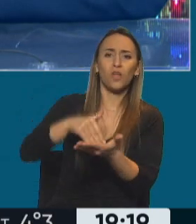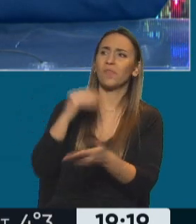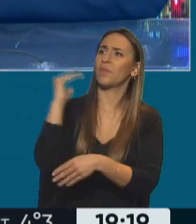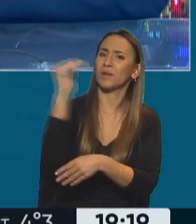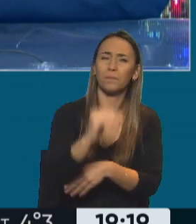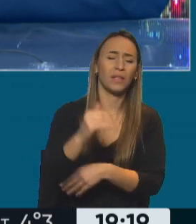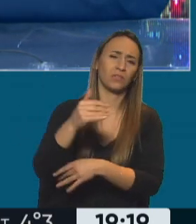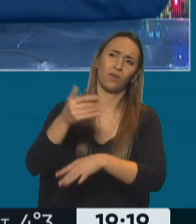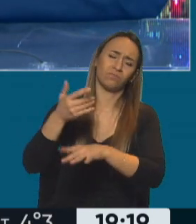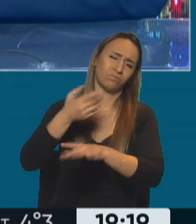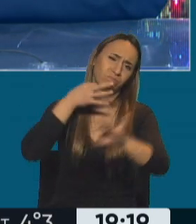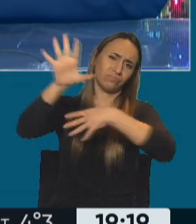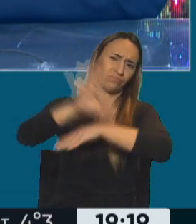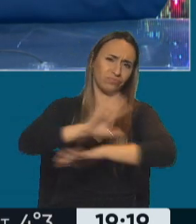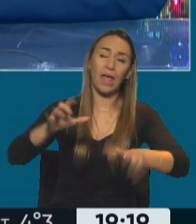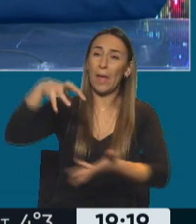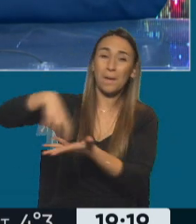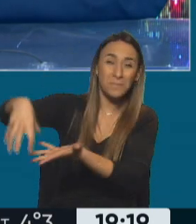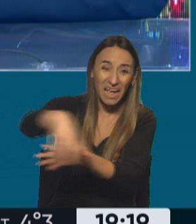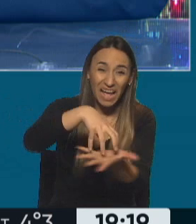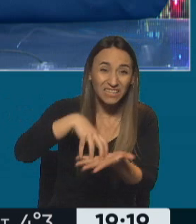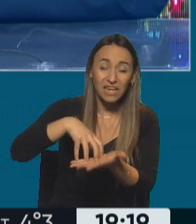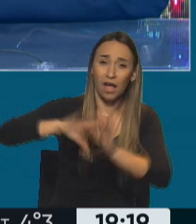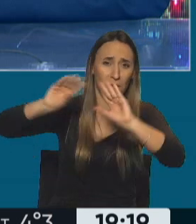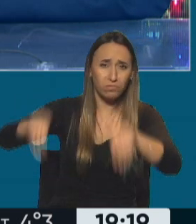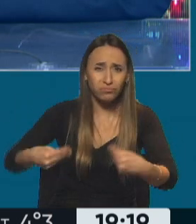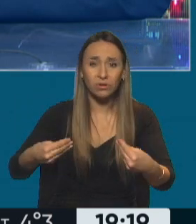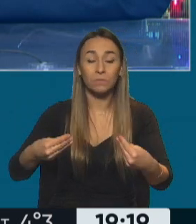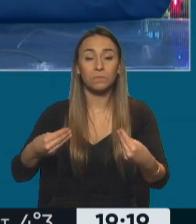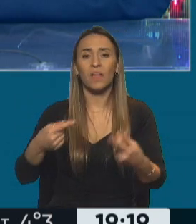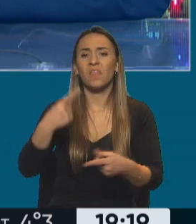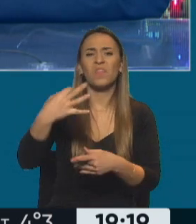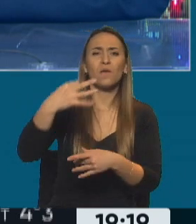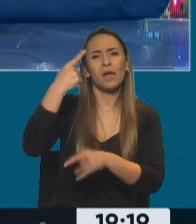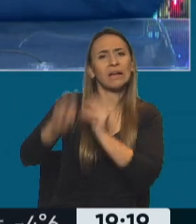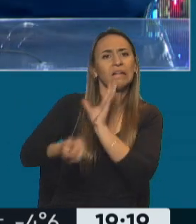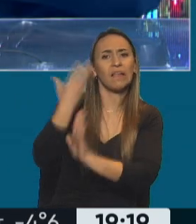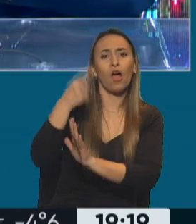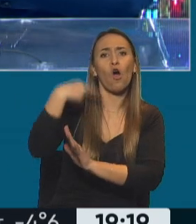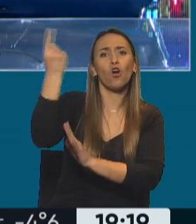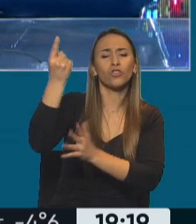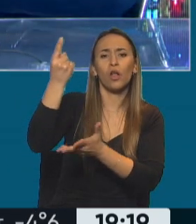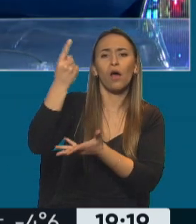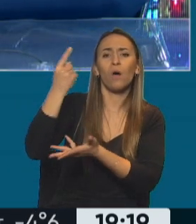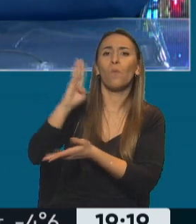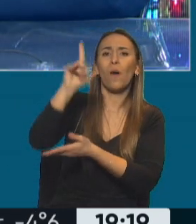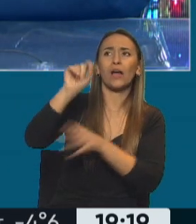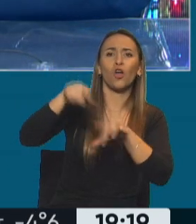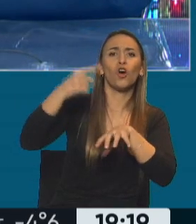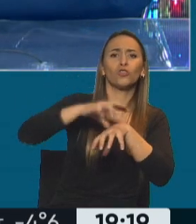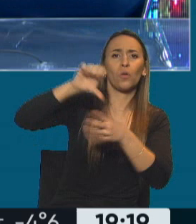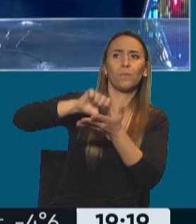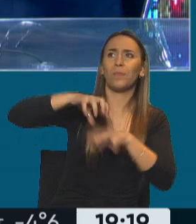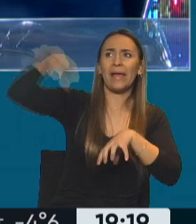a quedar una empresa en pie, que había que formar una banca offshore porque los depósitos de los argentinos nunca más volverían